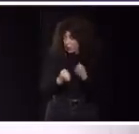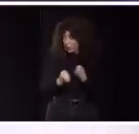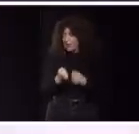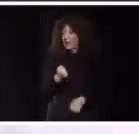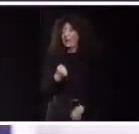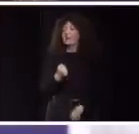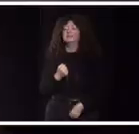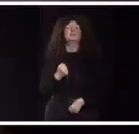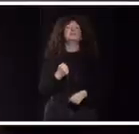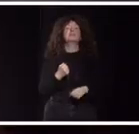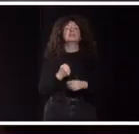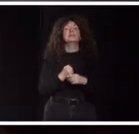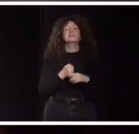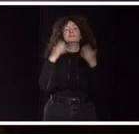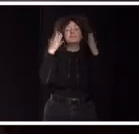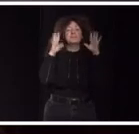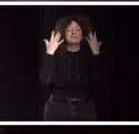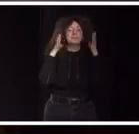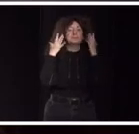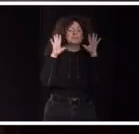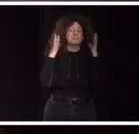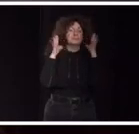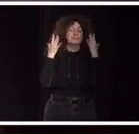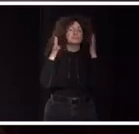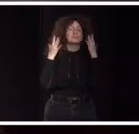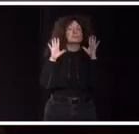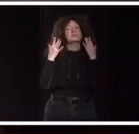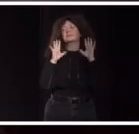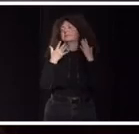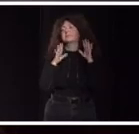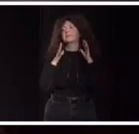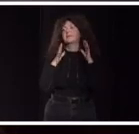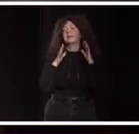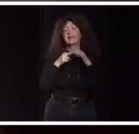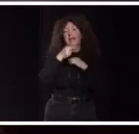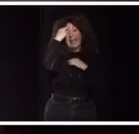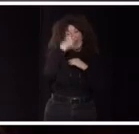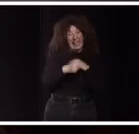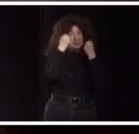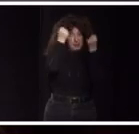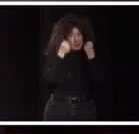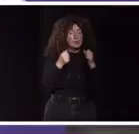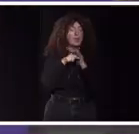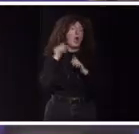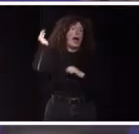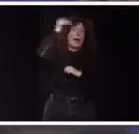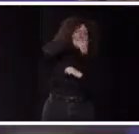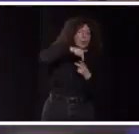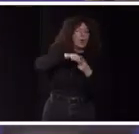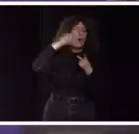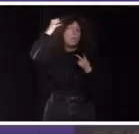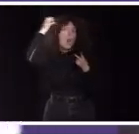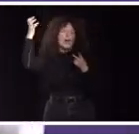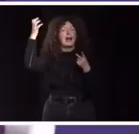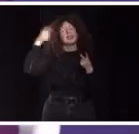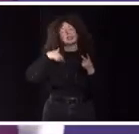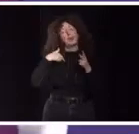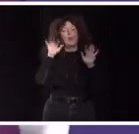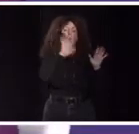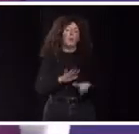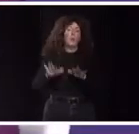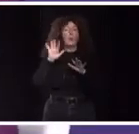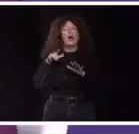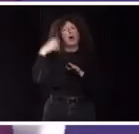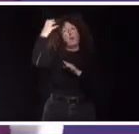Respeto institucional no es que seas republicano o monárquico, le tengas que bailar el agua a